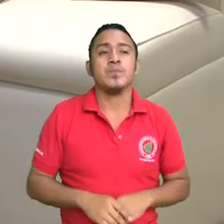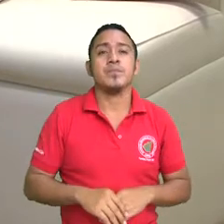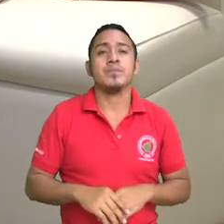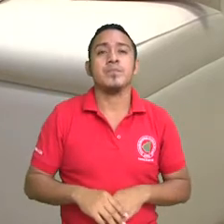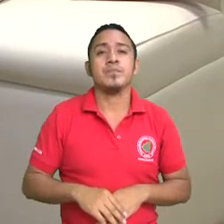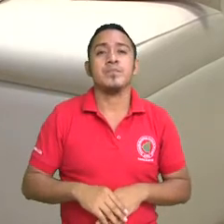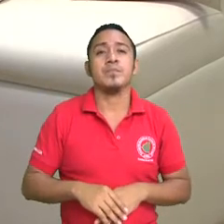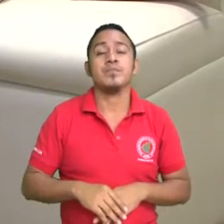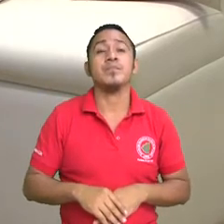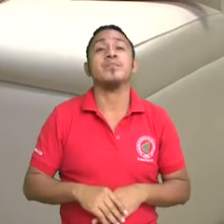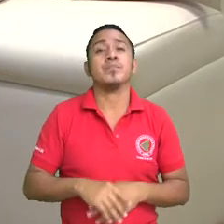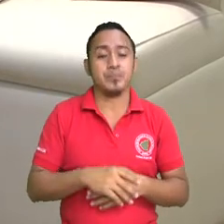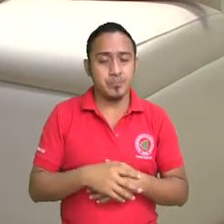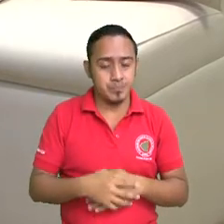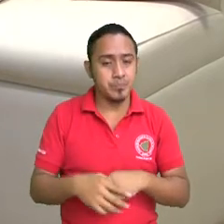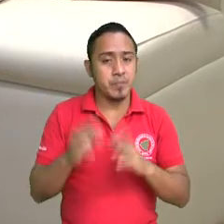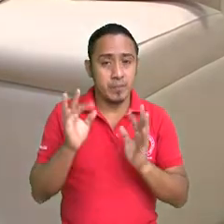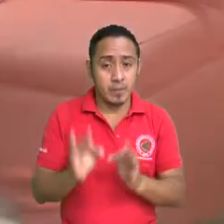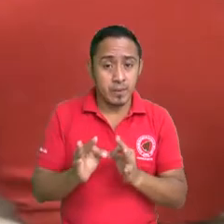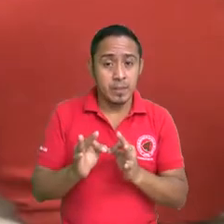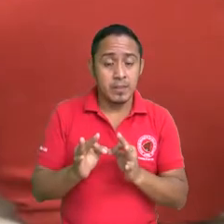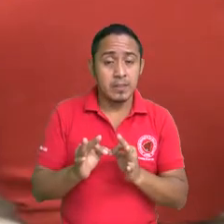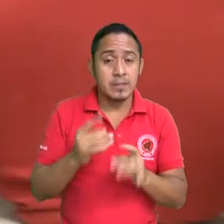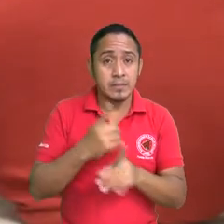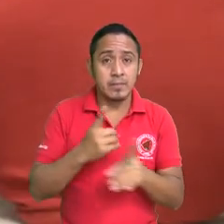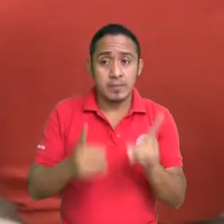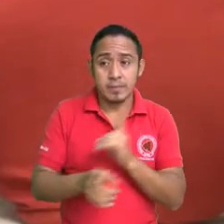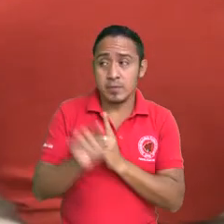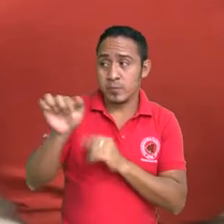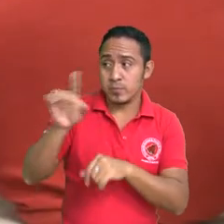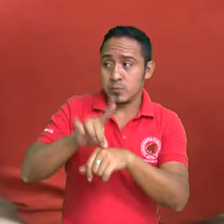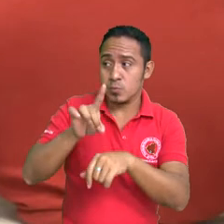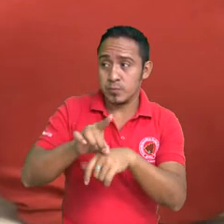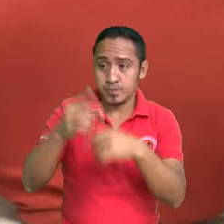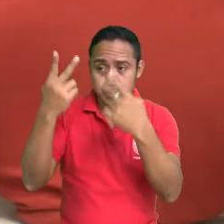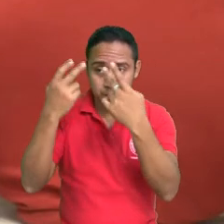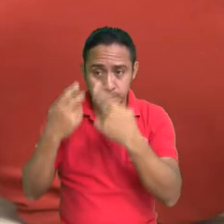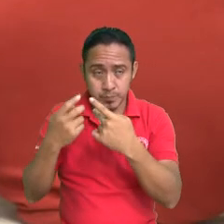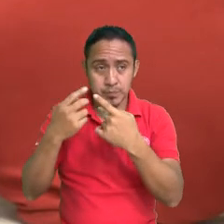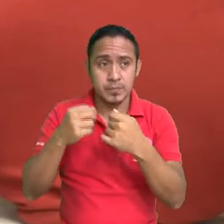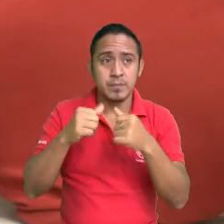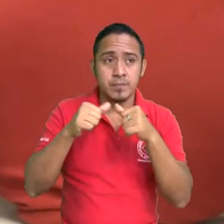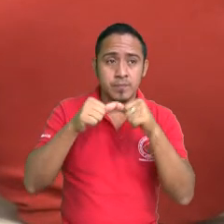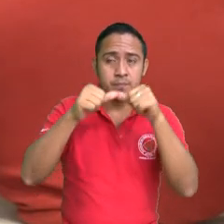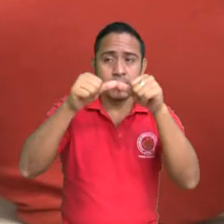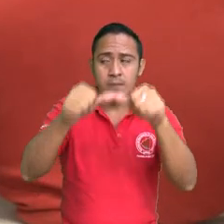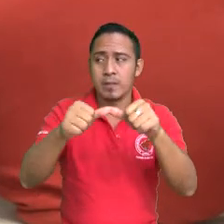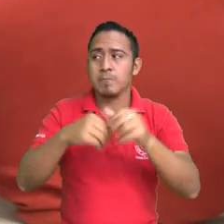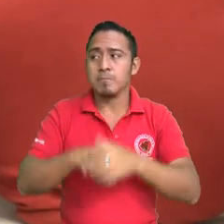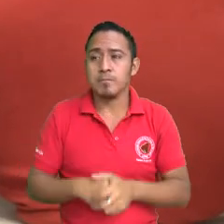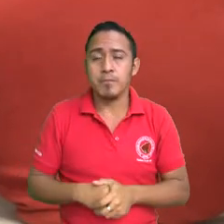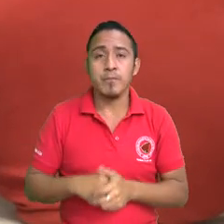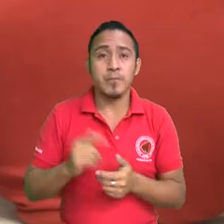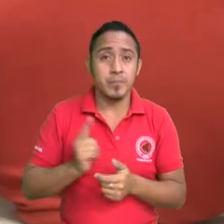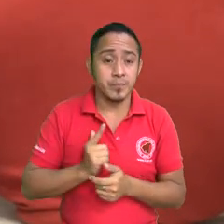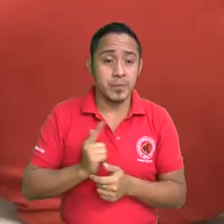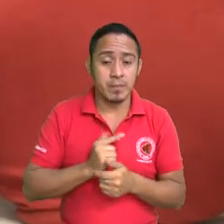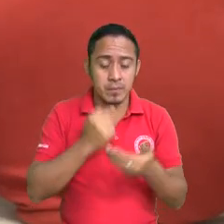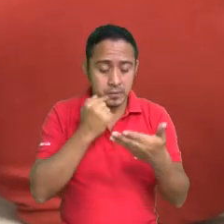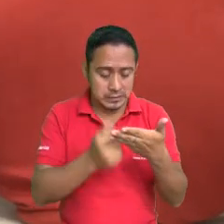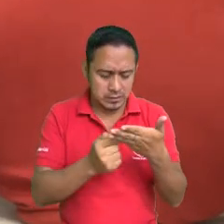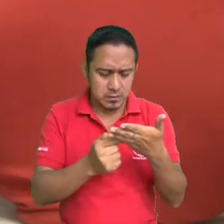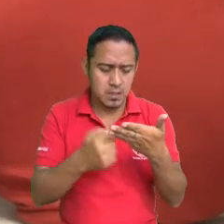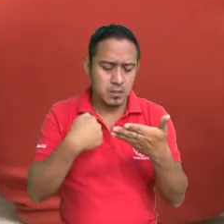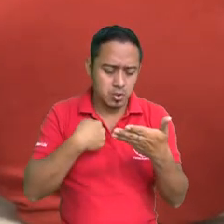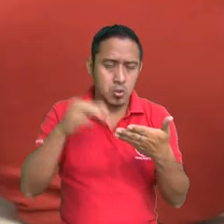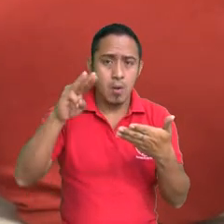popularmente. Okay. Lo ideal es que sigamos las recomendaciones del oftalmólogo que nos atiende. En cuanto tengamos una medida donde dice que